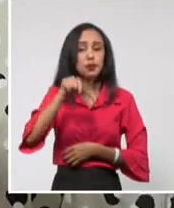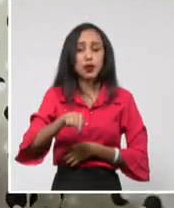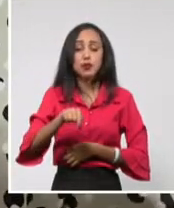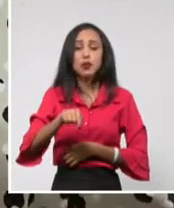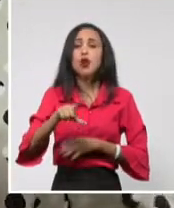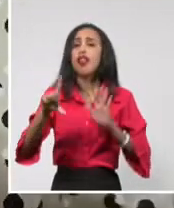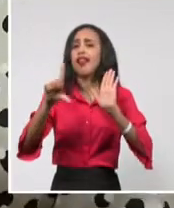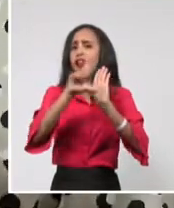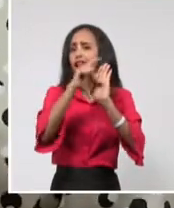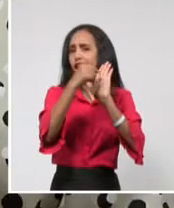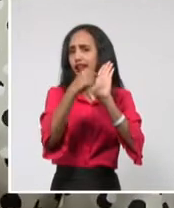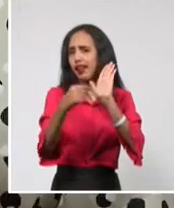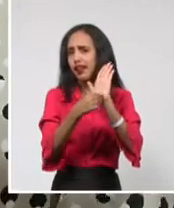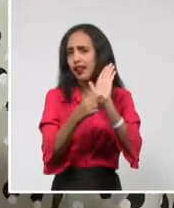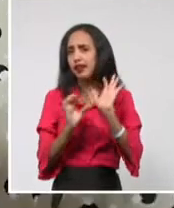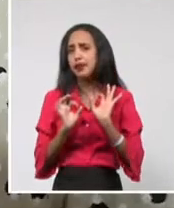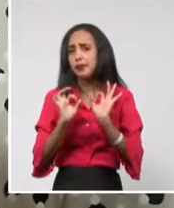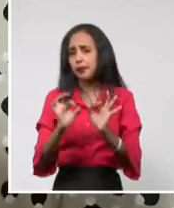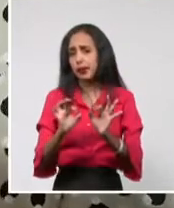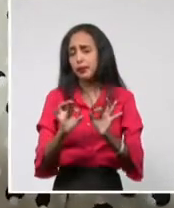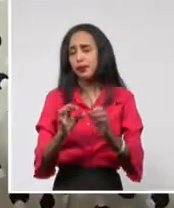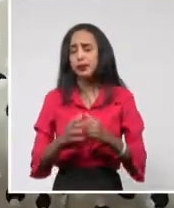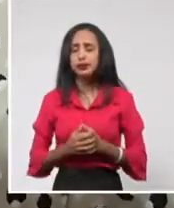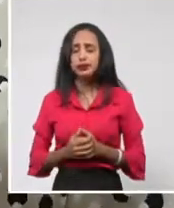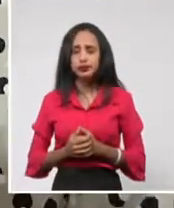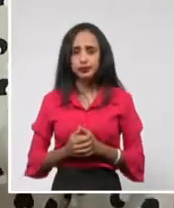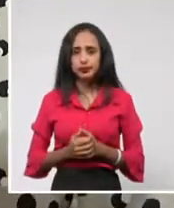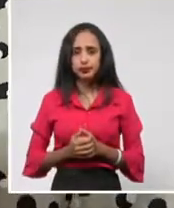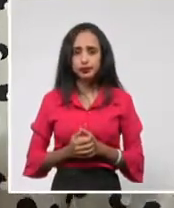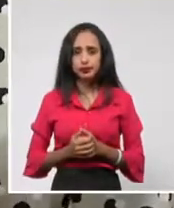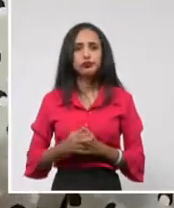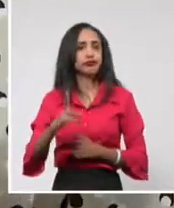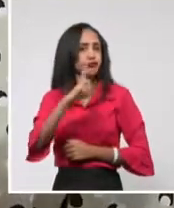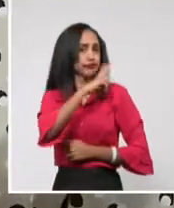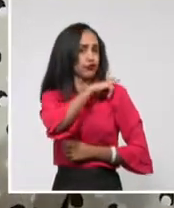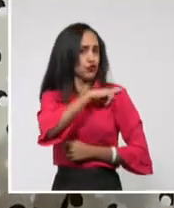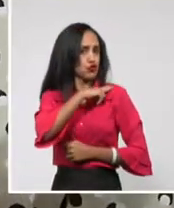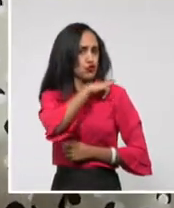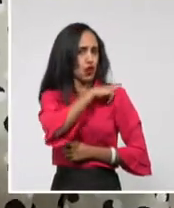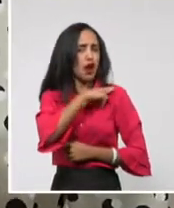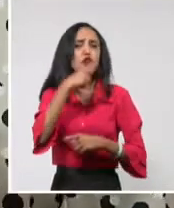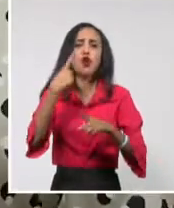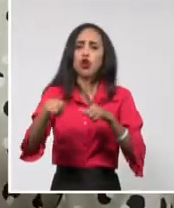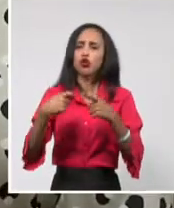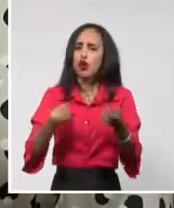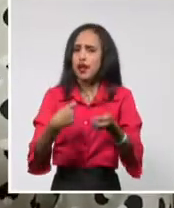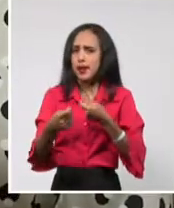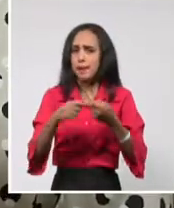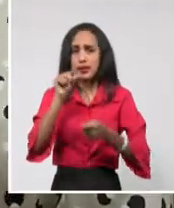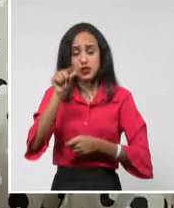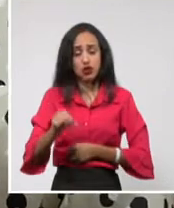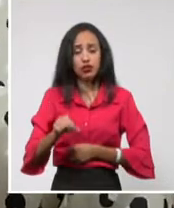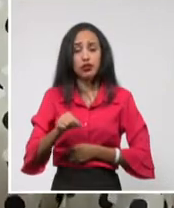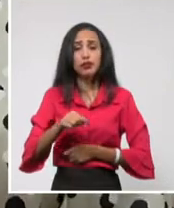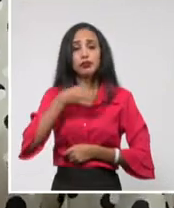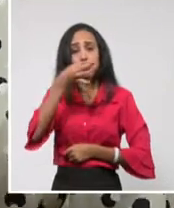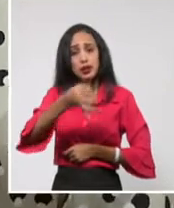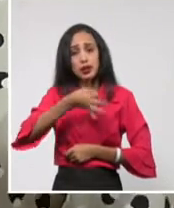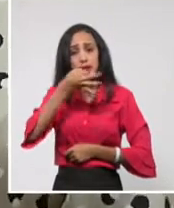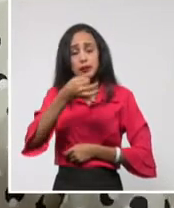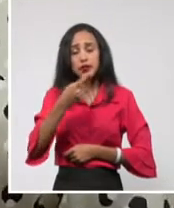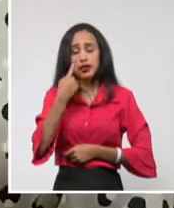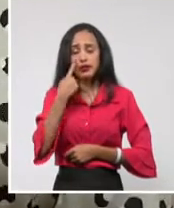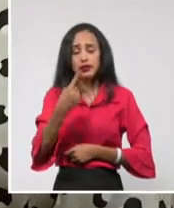y requisitos asociados a la actividad. Tanto funcionarios como inversionistas coinciden en señalar que había una gran